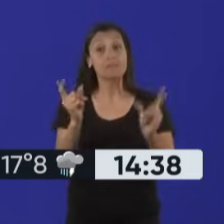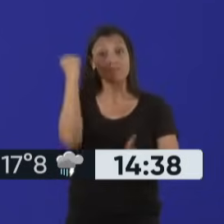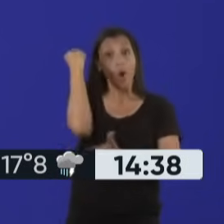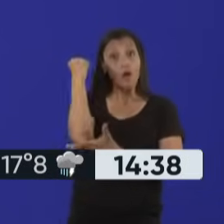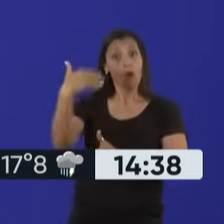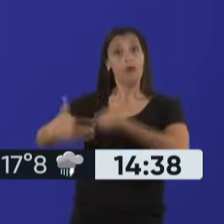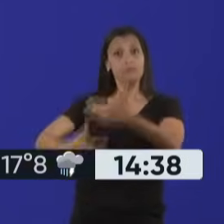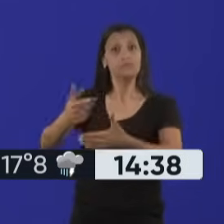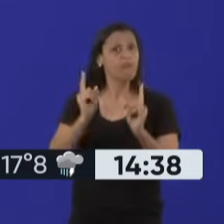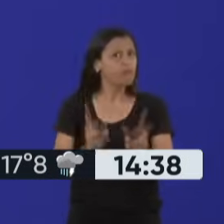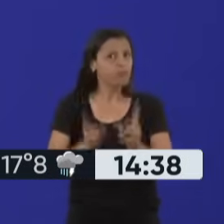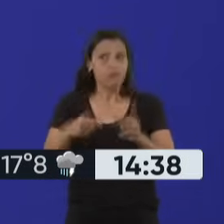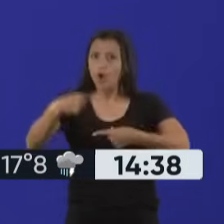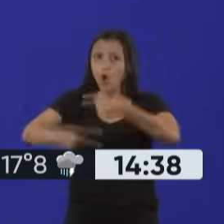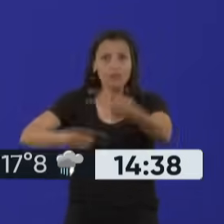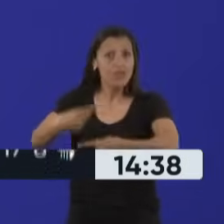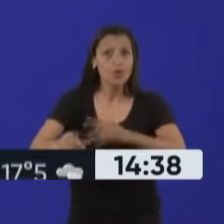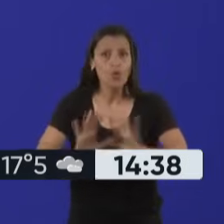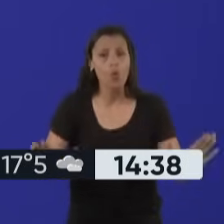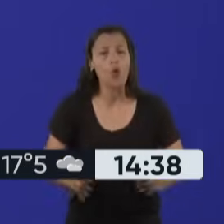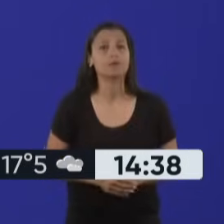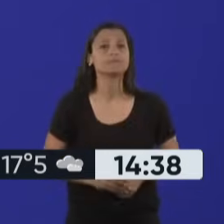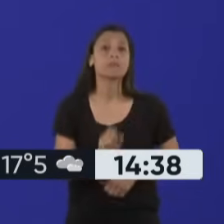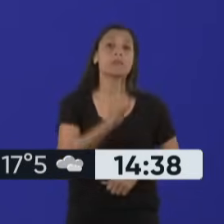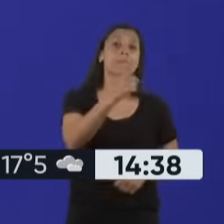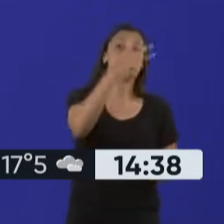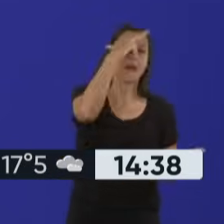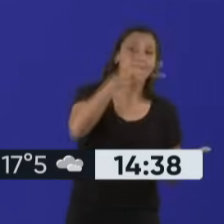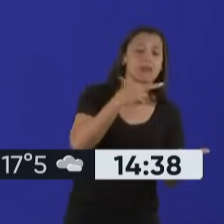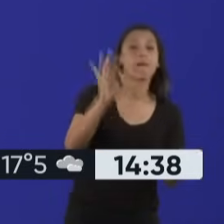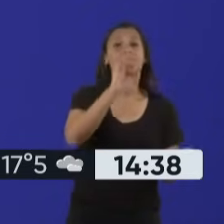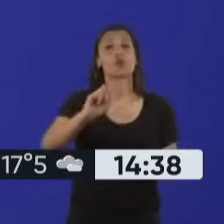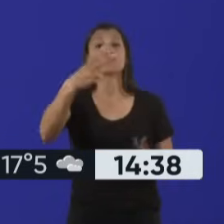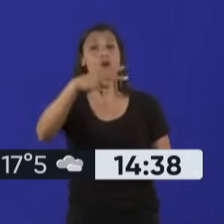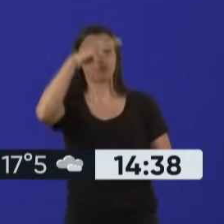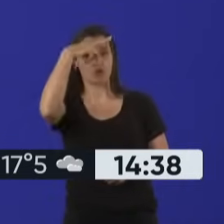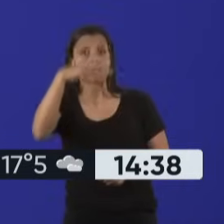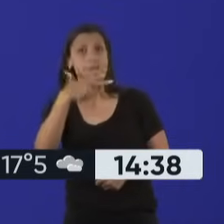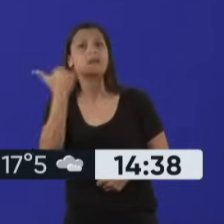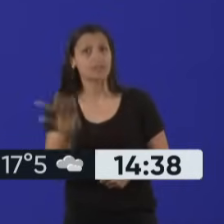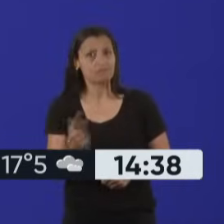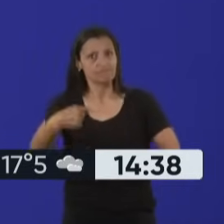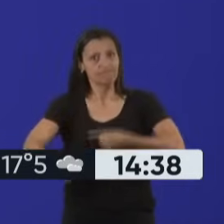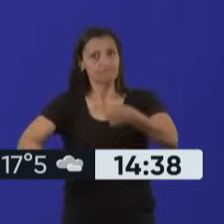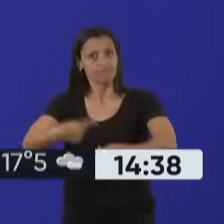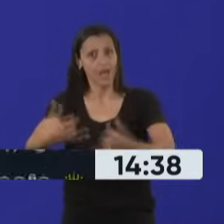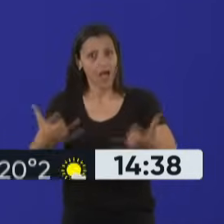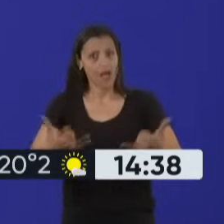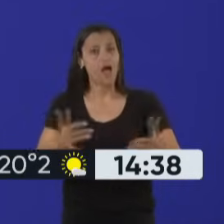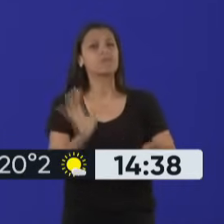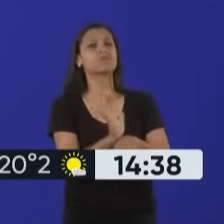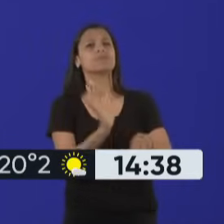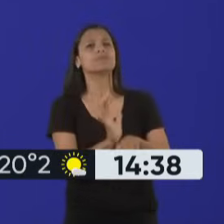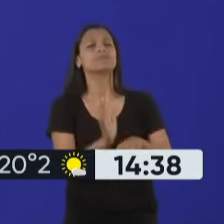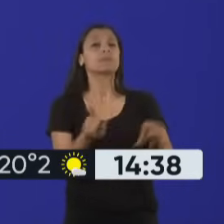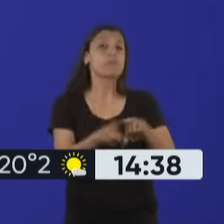economía siguió a lo largo del primer y segundo trimestre de este año, porque básicamente la